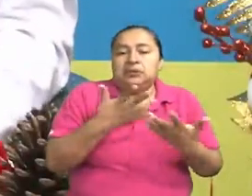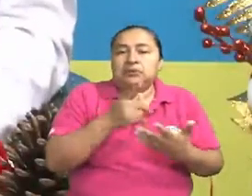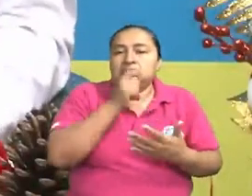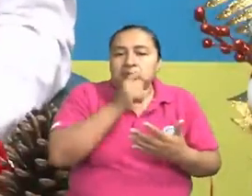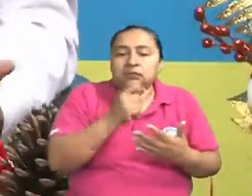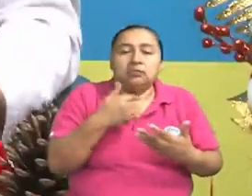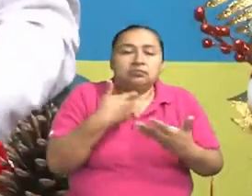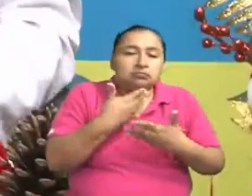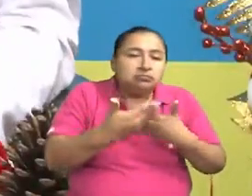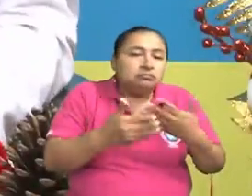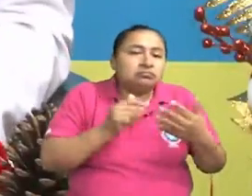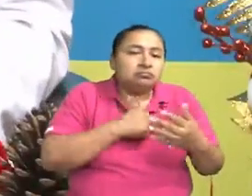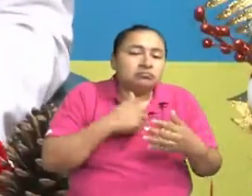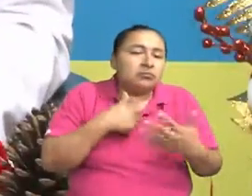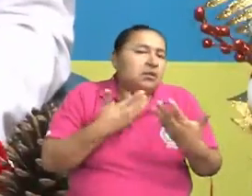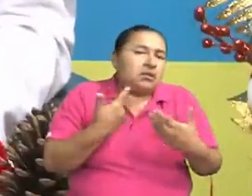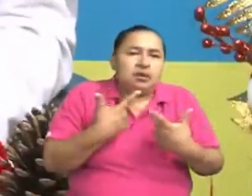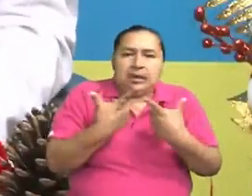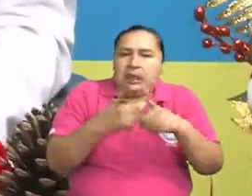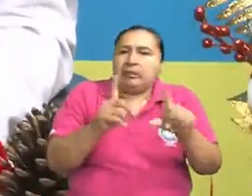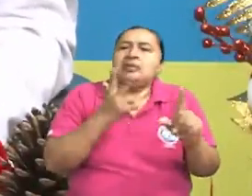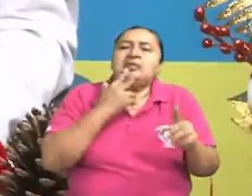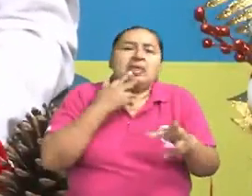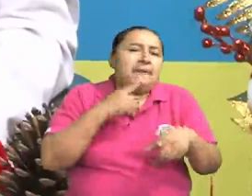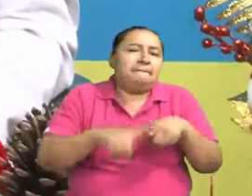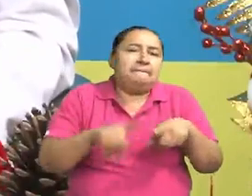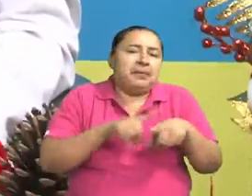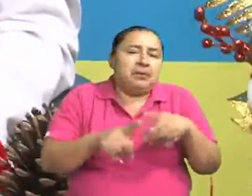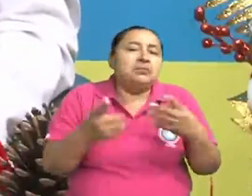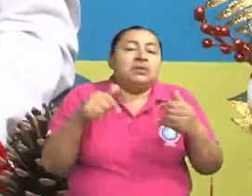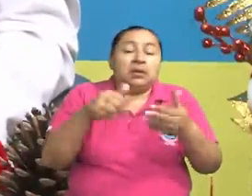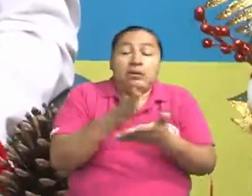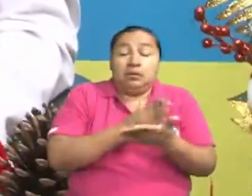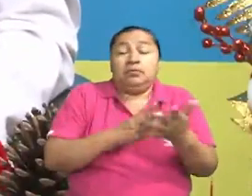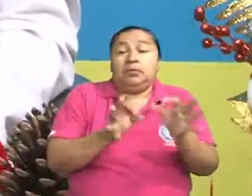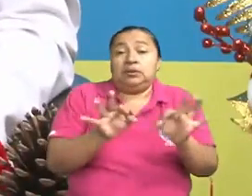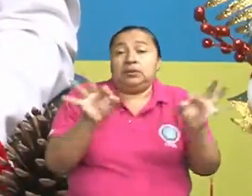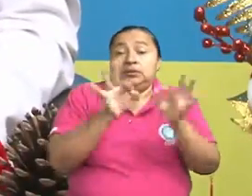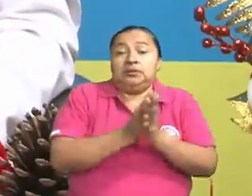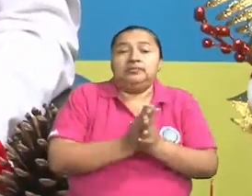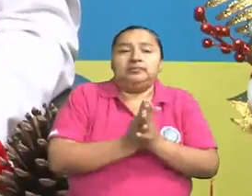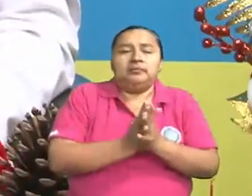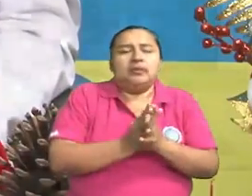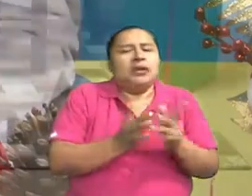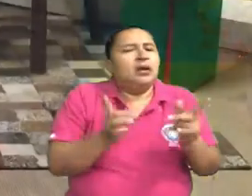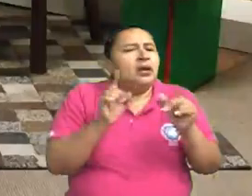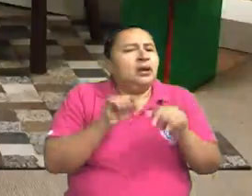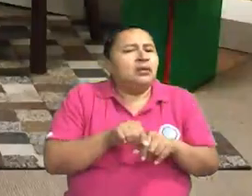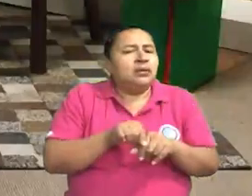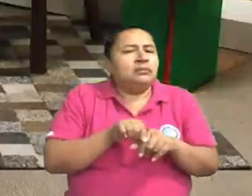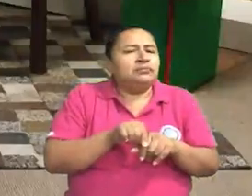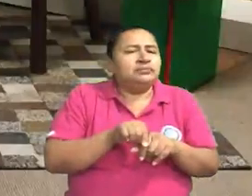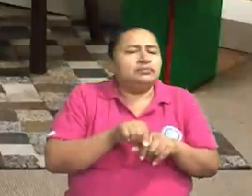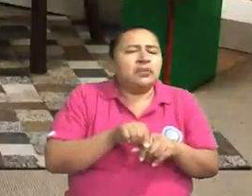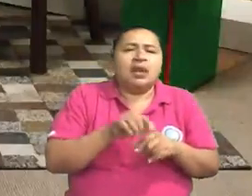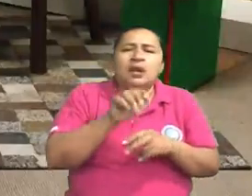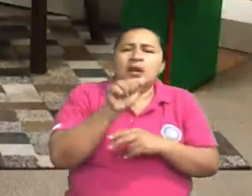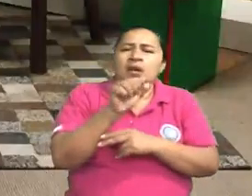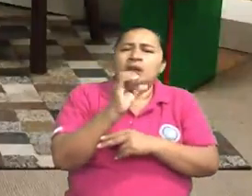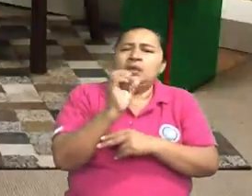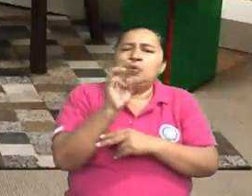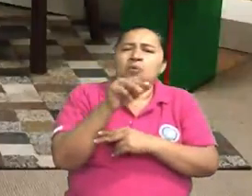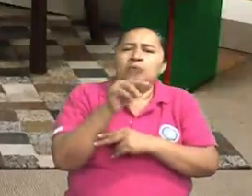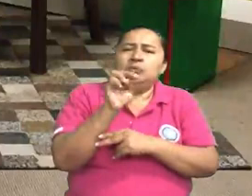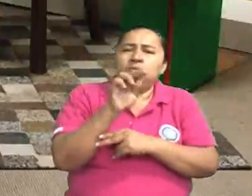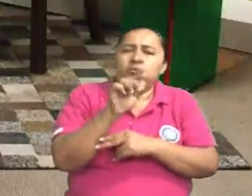este beneficio totalmente gratuito, que es un factor muy importante. Ahora, ¿la acupuntura es recomendada para todo tipo